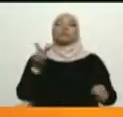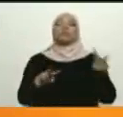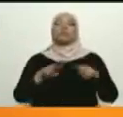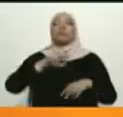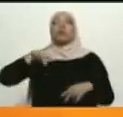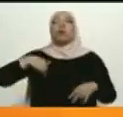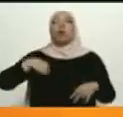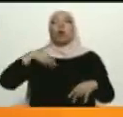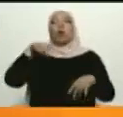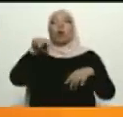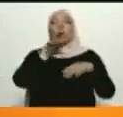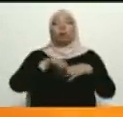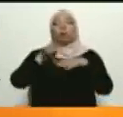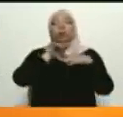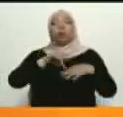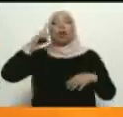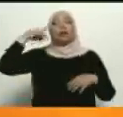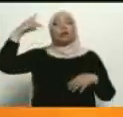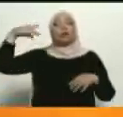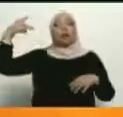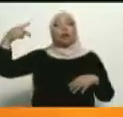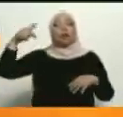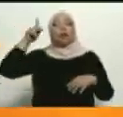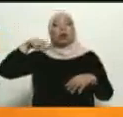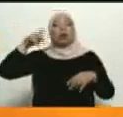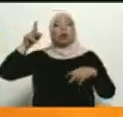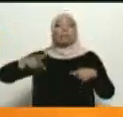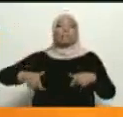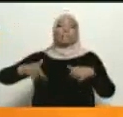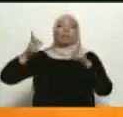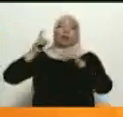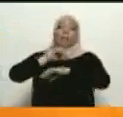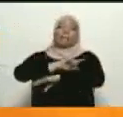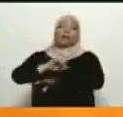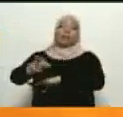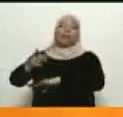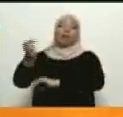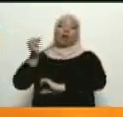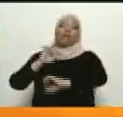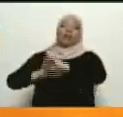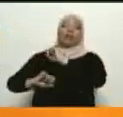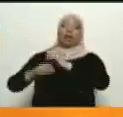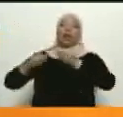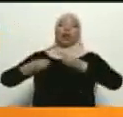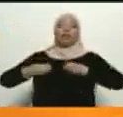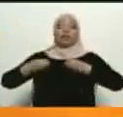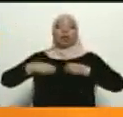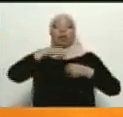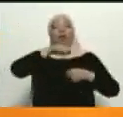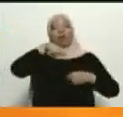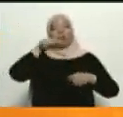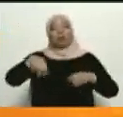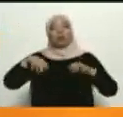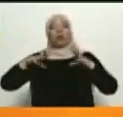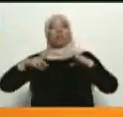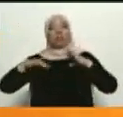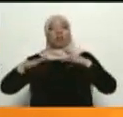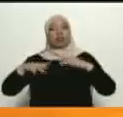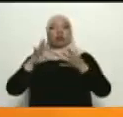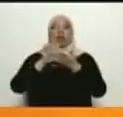toxicológicas eso nos permitió también bueno llevar la prevención integral para la vida y la paz a todas las personas es